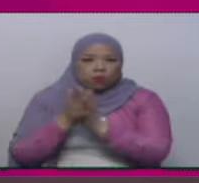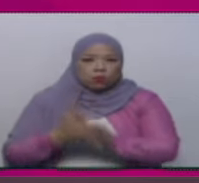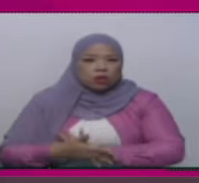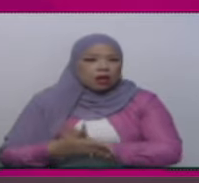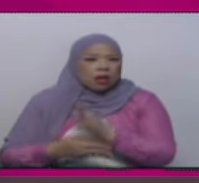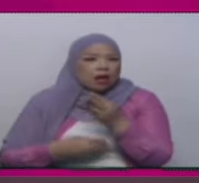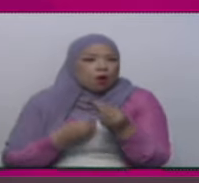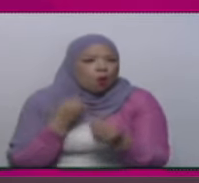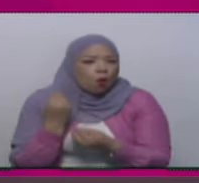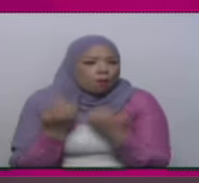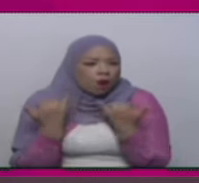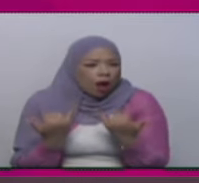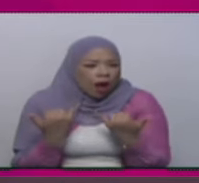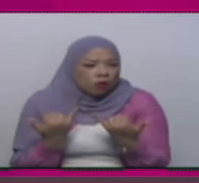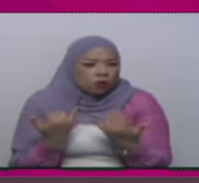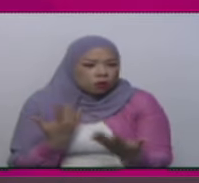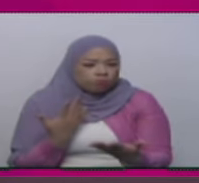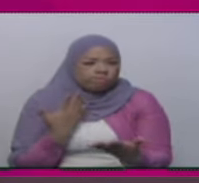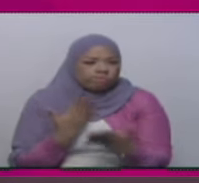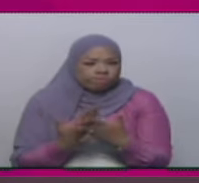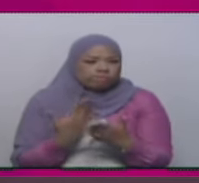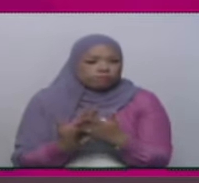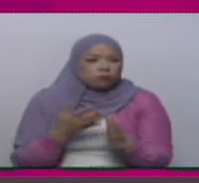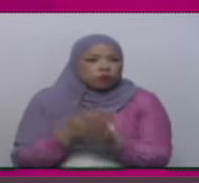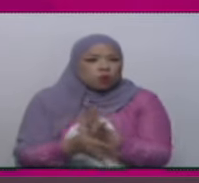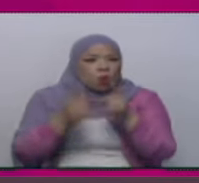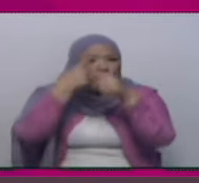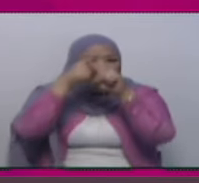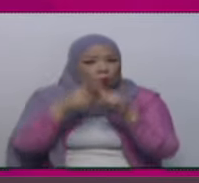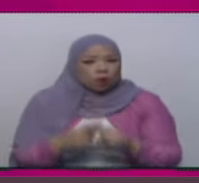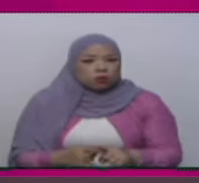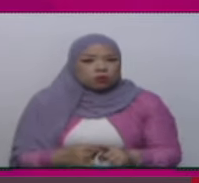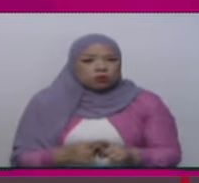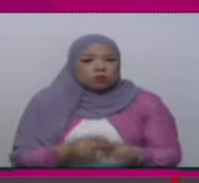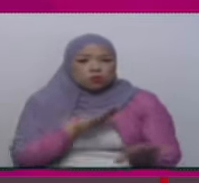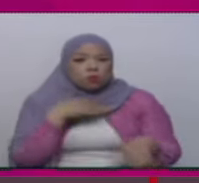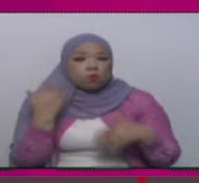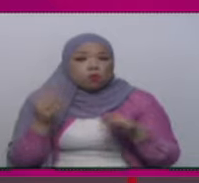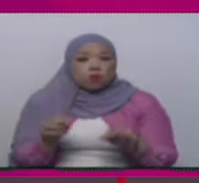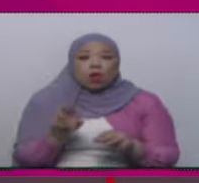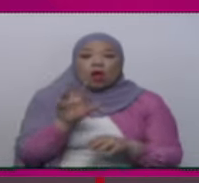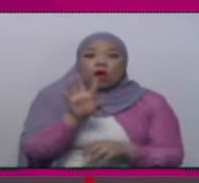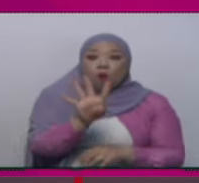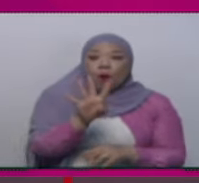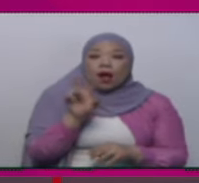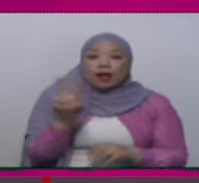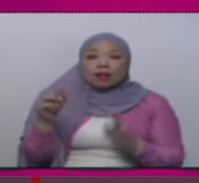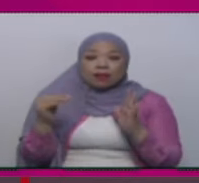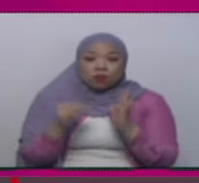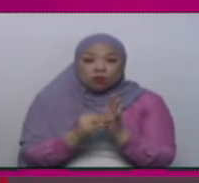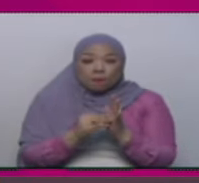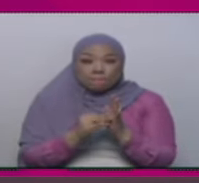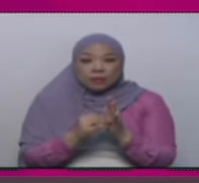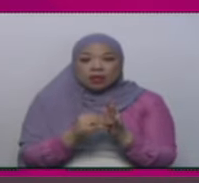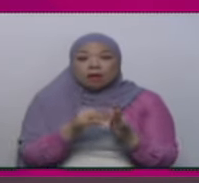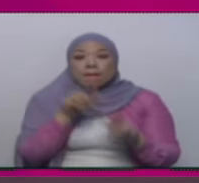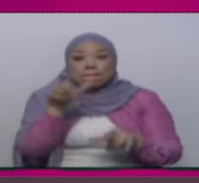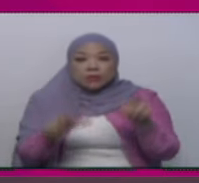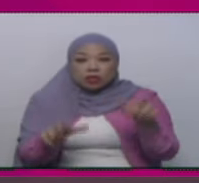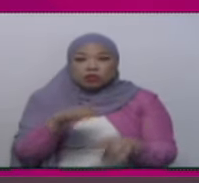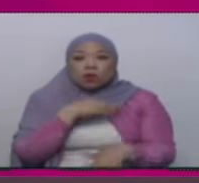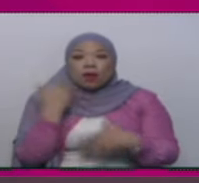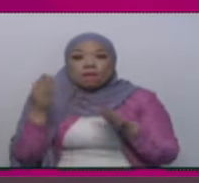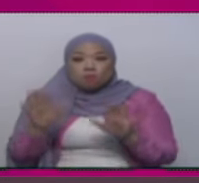está a esta hora. La cifra de muertos, por ejemplo, ya ha llegado a 42.000 muertos en el caso y casi 100.000